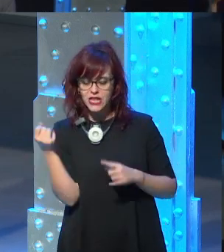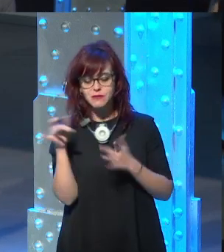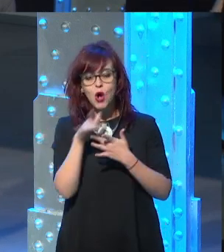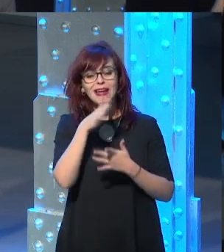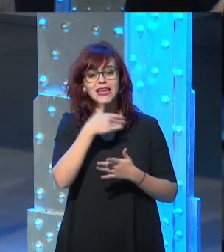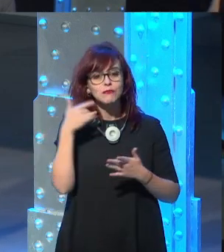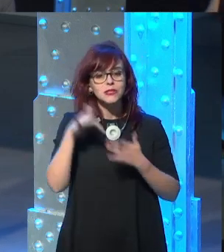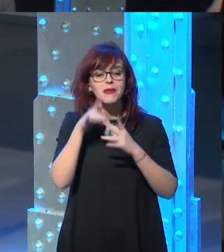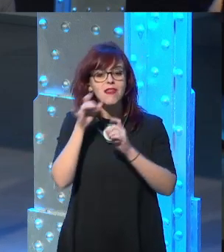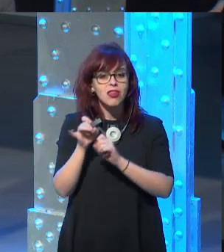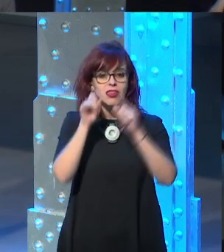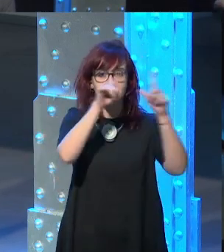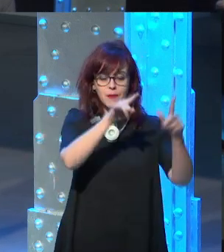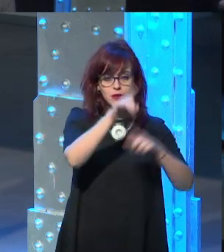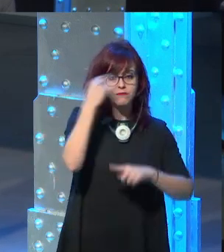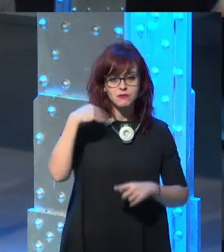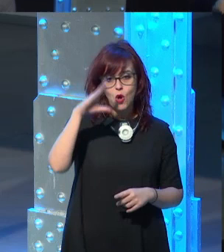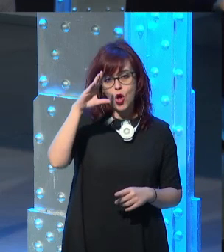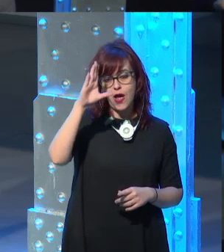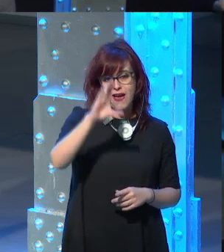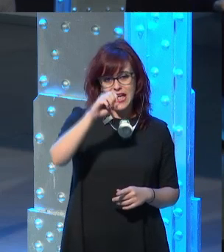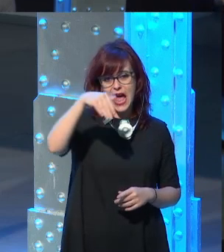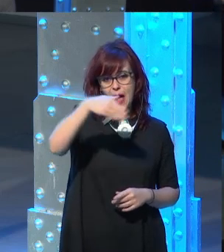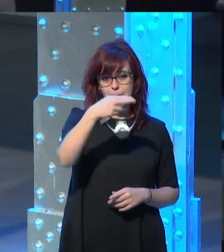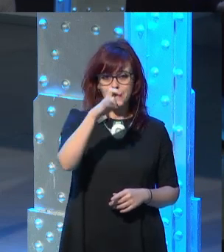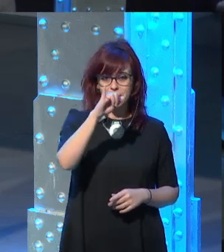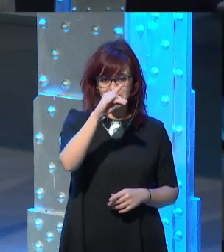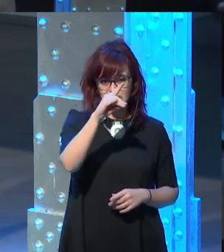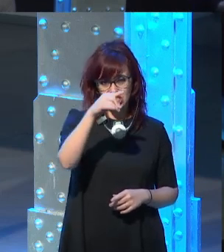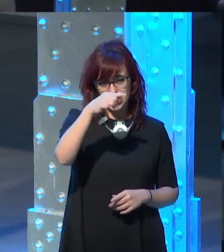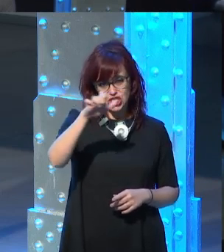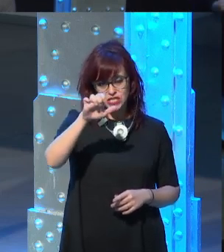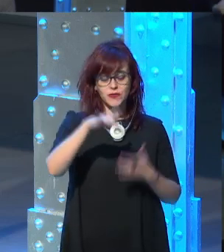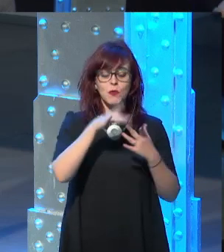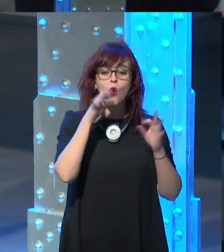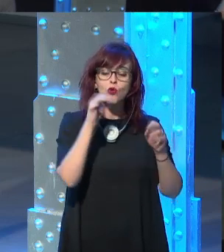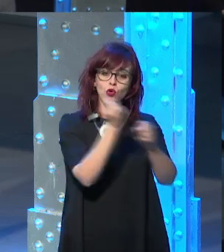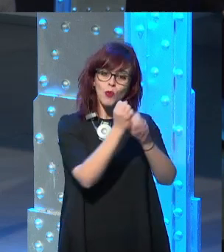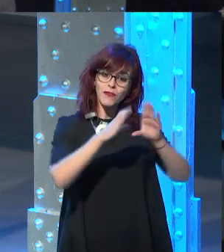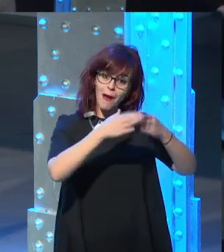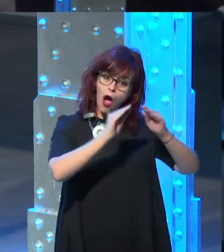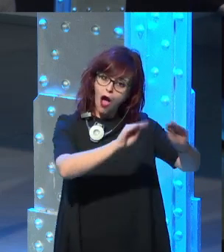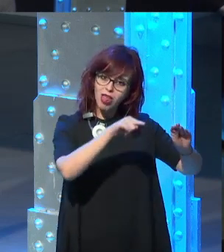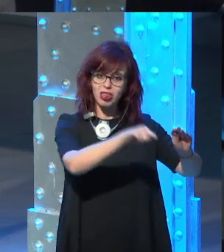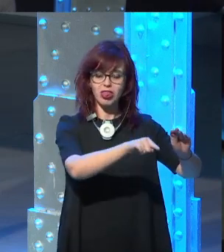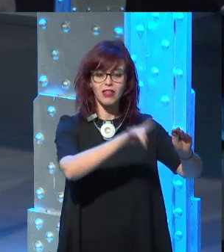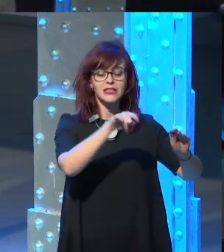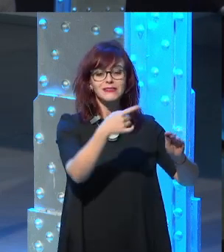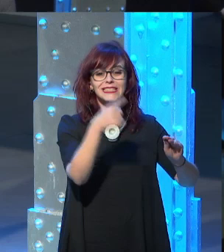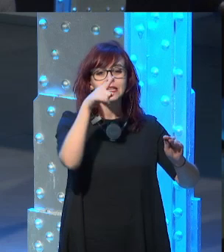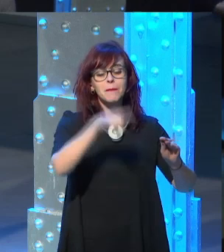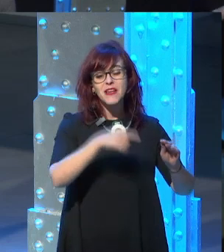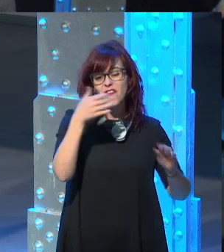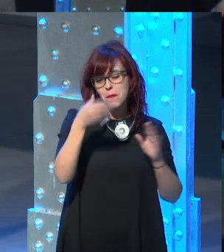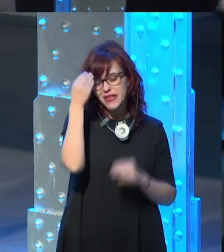también queríamos llevar la iniciativa a Cambridge, ya que se originó y se creó desde el grupo de trabajo de Cambridge. Y habrá